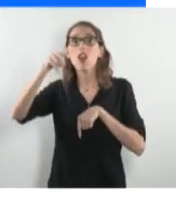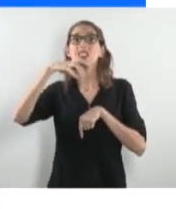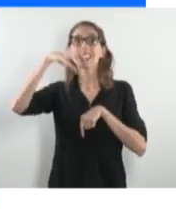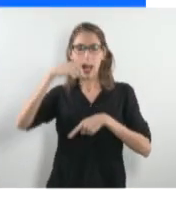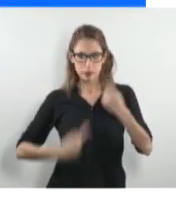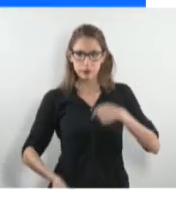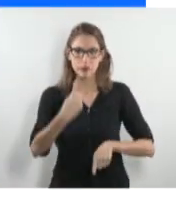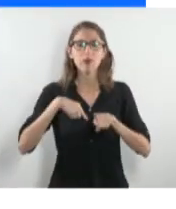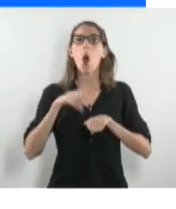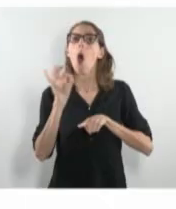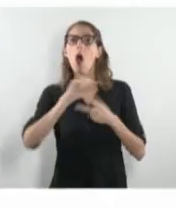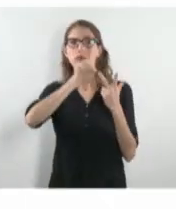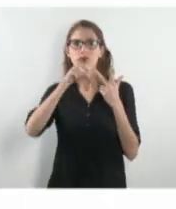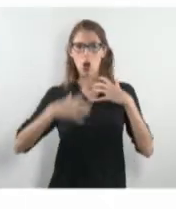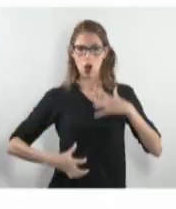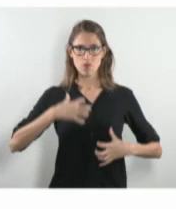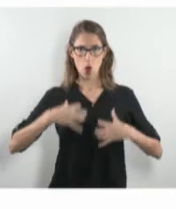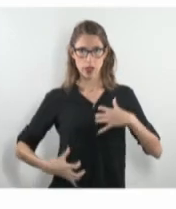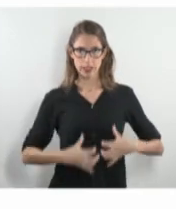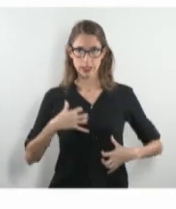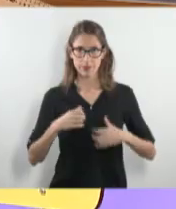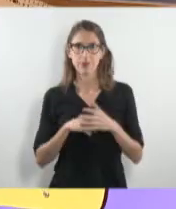ser hormonas.